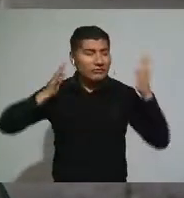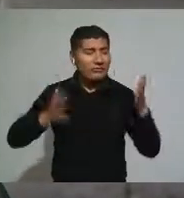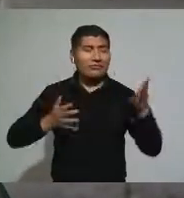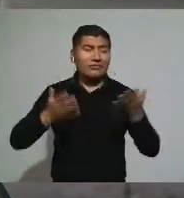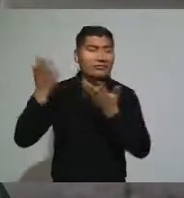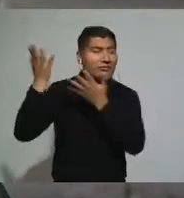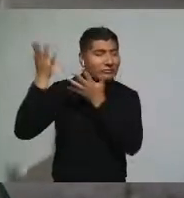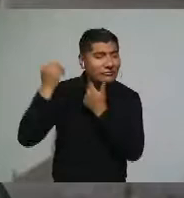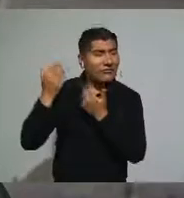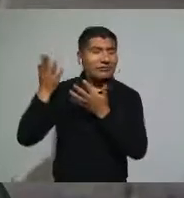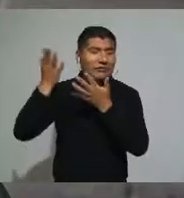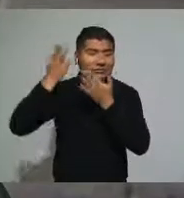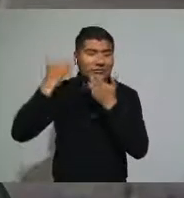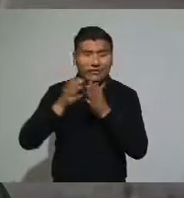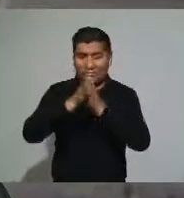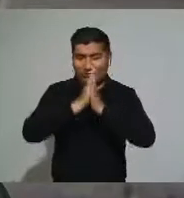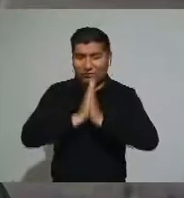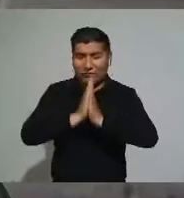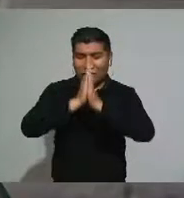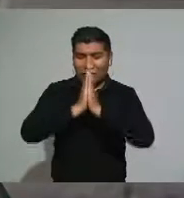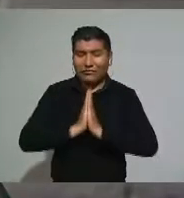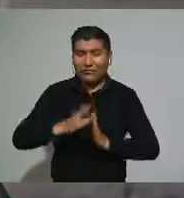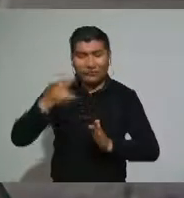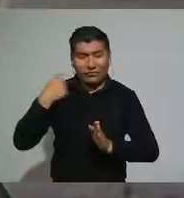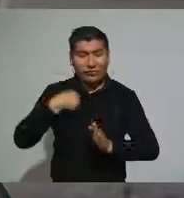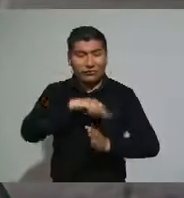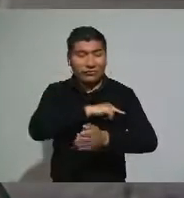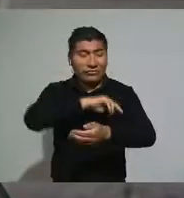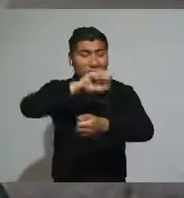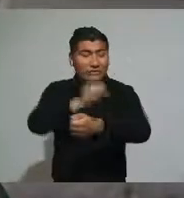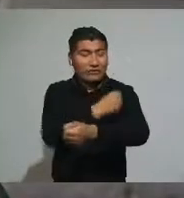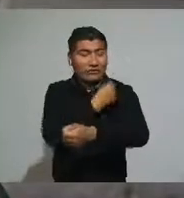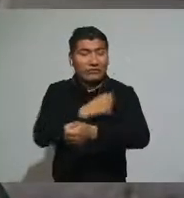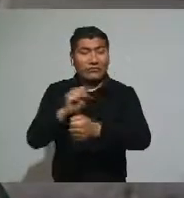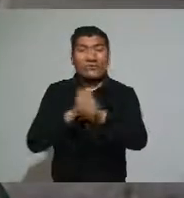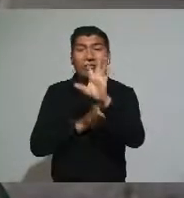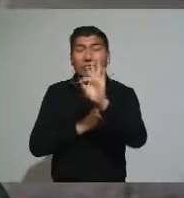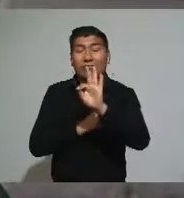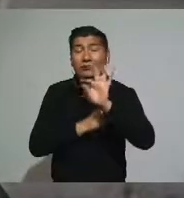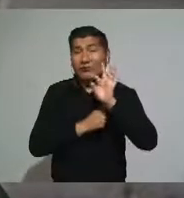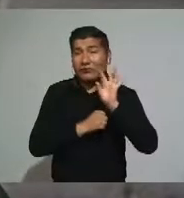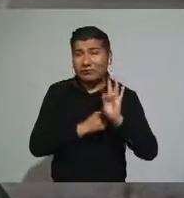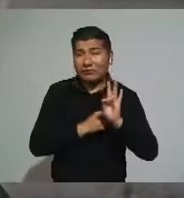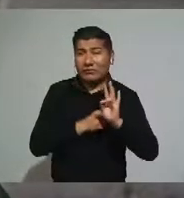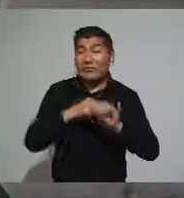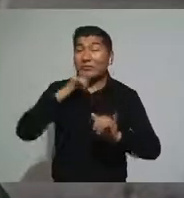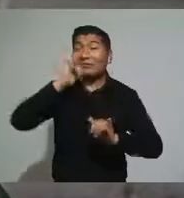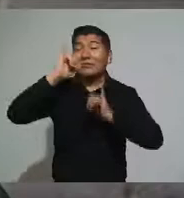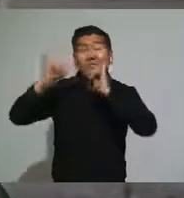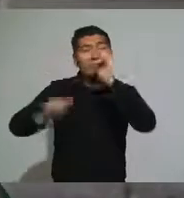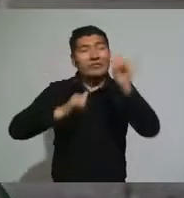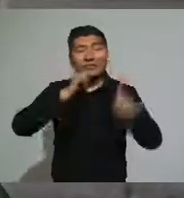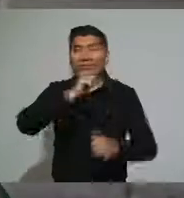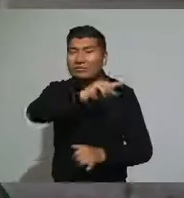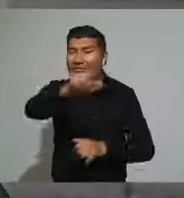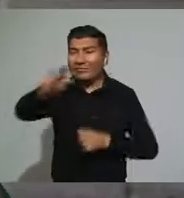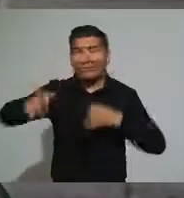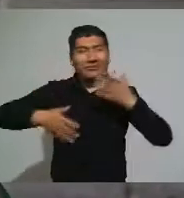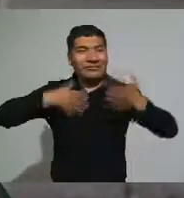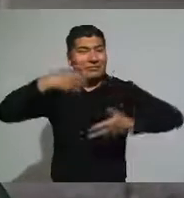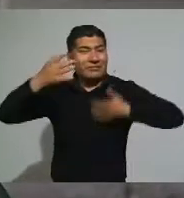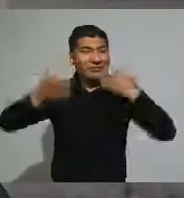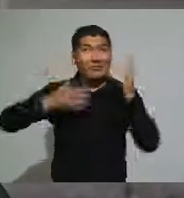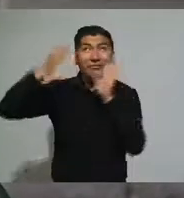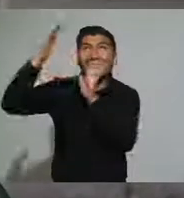esperanza, hemos rezado nosotros en el Salmo 97. Griten de gozo delante